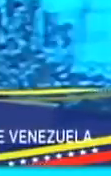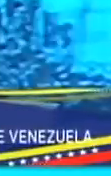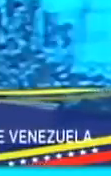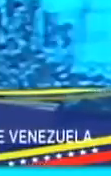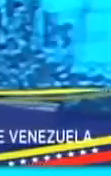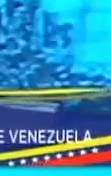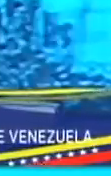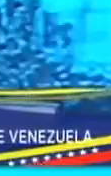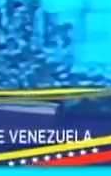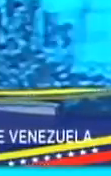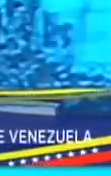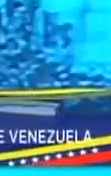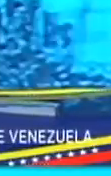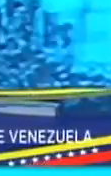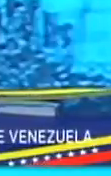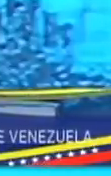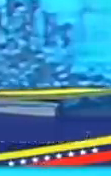clarificación,